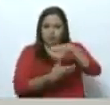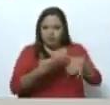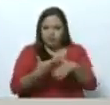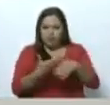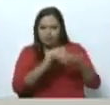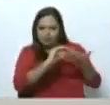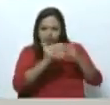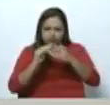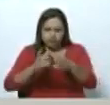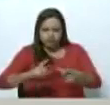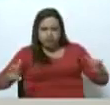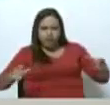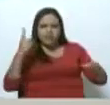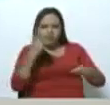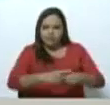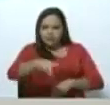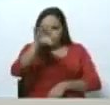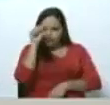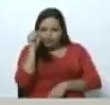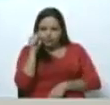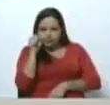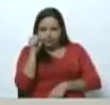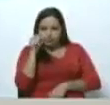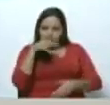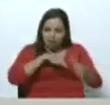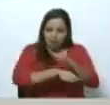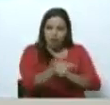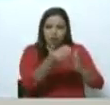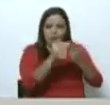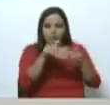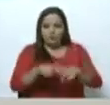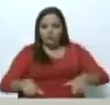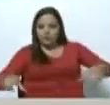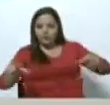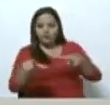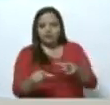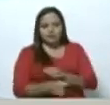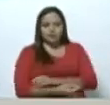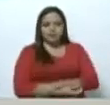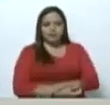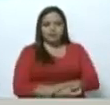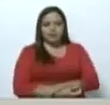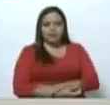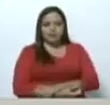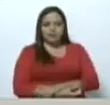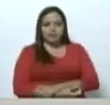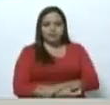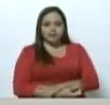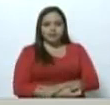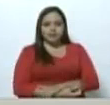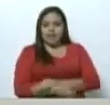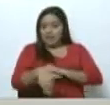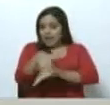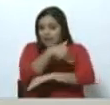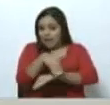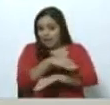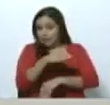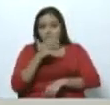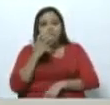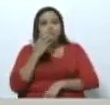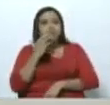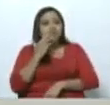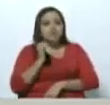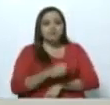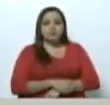colectivo. Eso hay que entenderlo, de la comunidad, del sector, del barrio, de la calle,